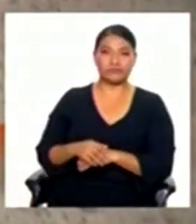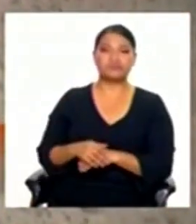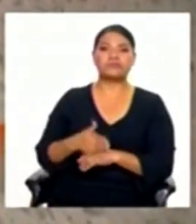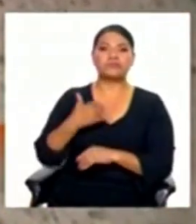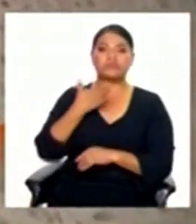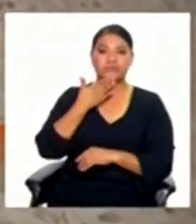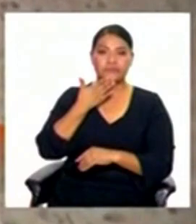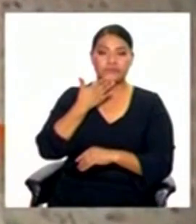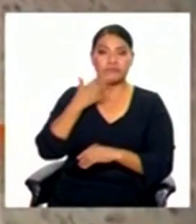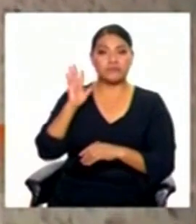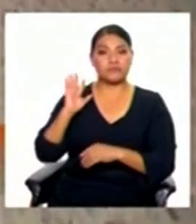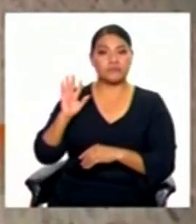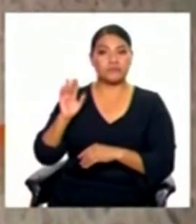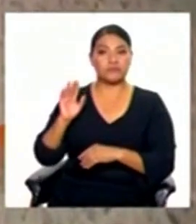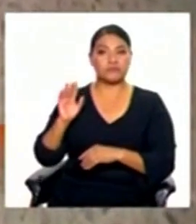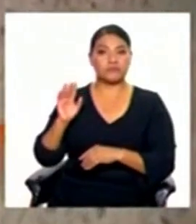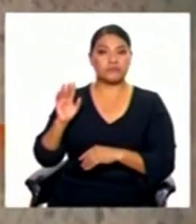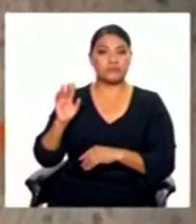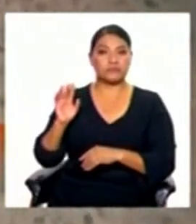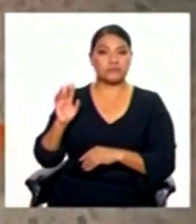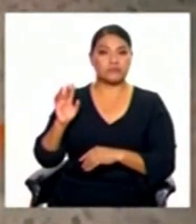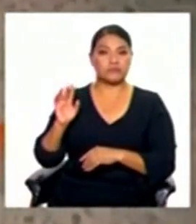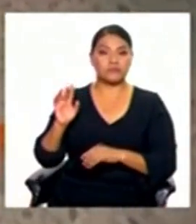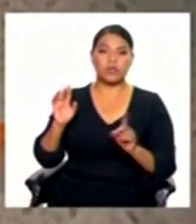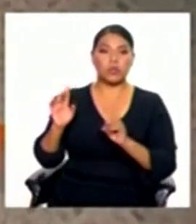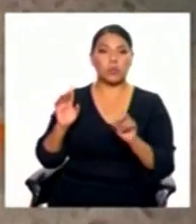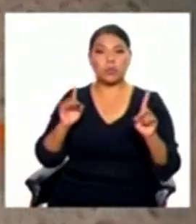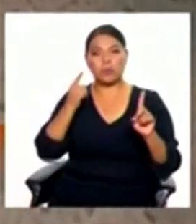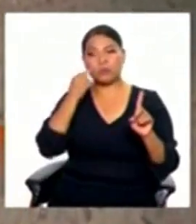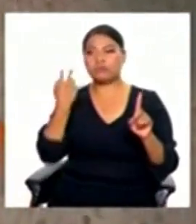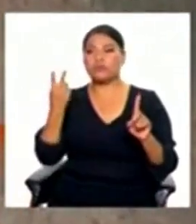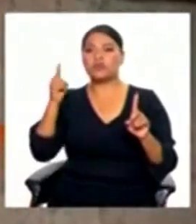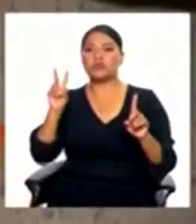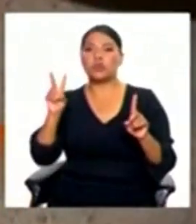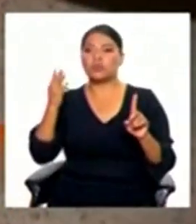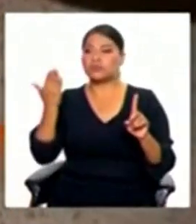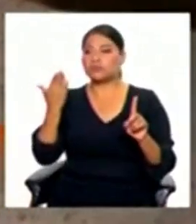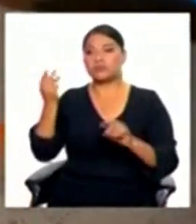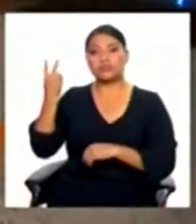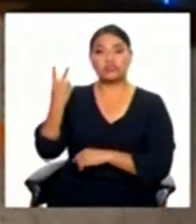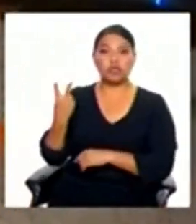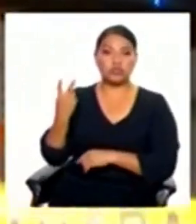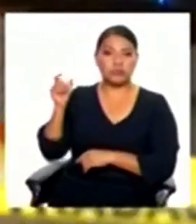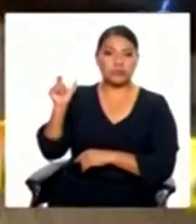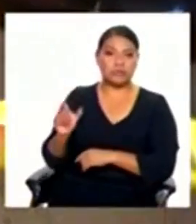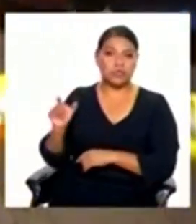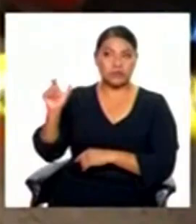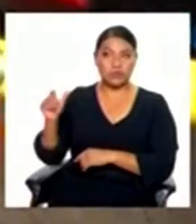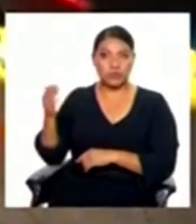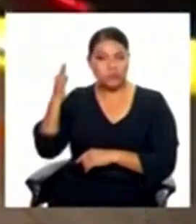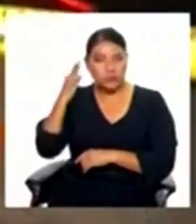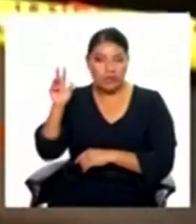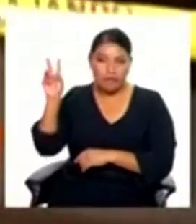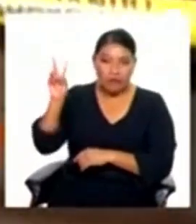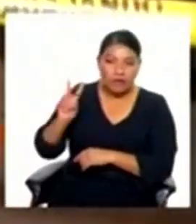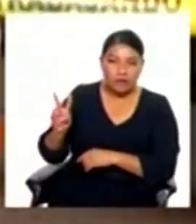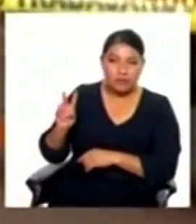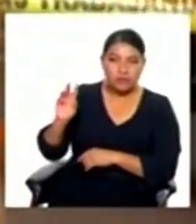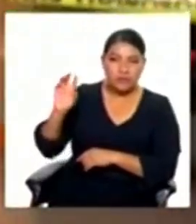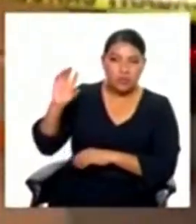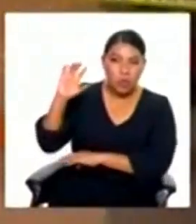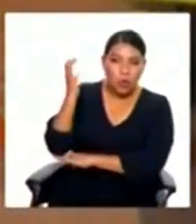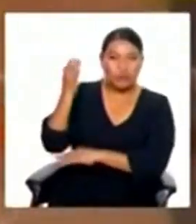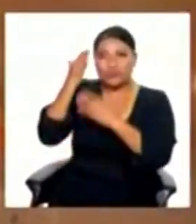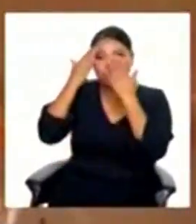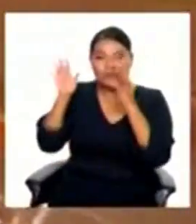dos sujetos, al parecer de nacionalidad venezolana, extranjeros, según refieren los testigos, acribillaron